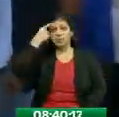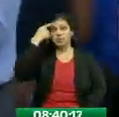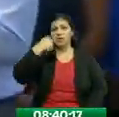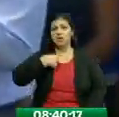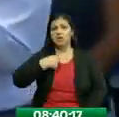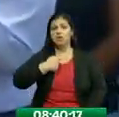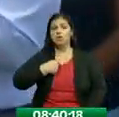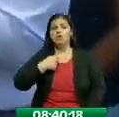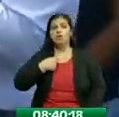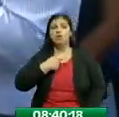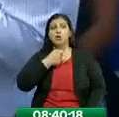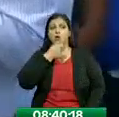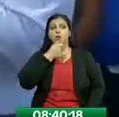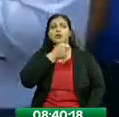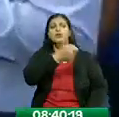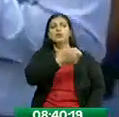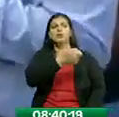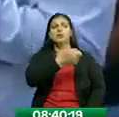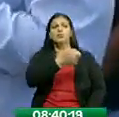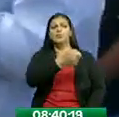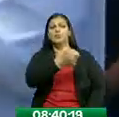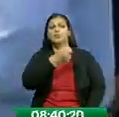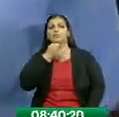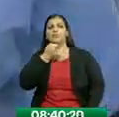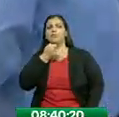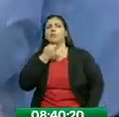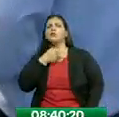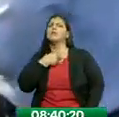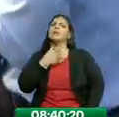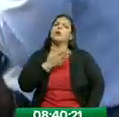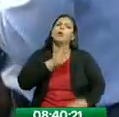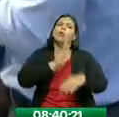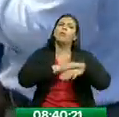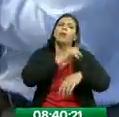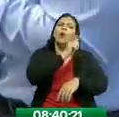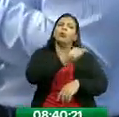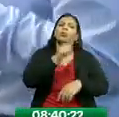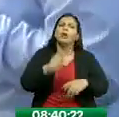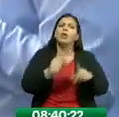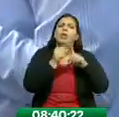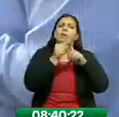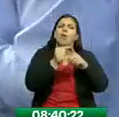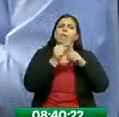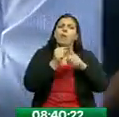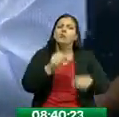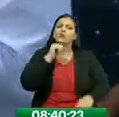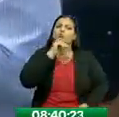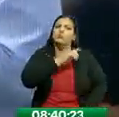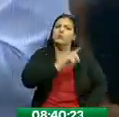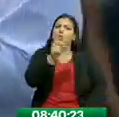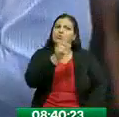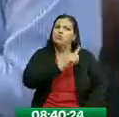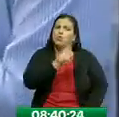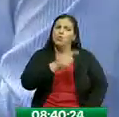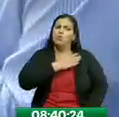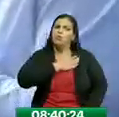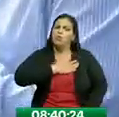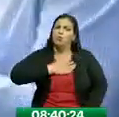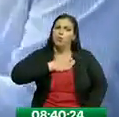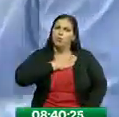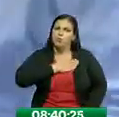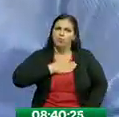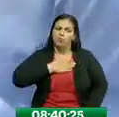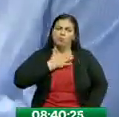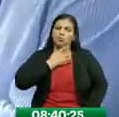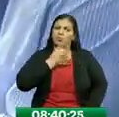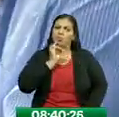no insulten. Estamos en horario familiar, hay muchos niños que están escuchando. No les gustaría que sus hijos escuchen palabras sobre eso. Buenos días, caballero. ¿Cuál